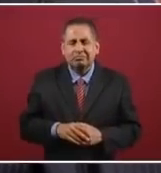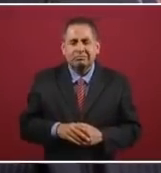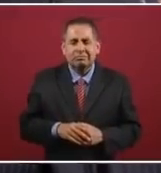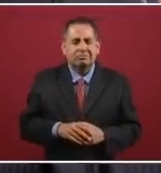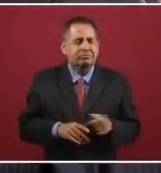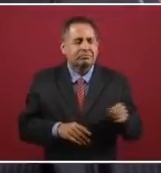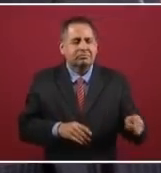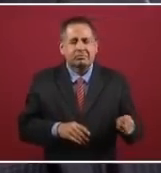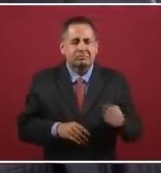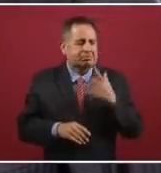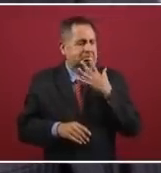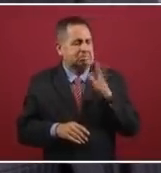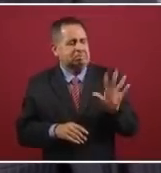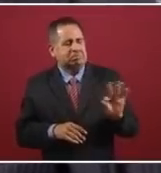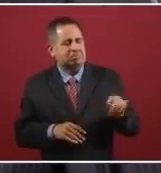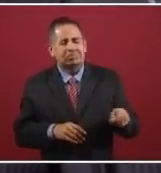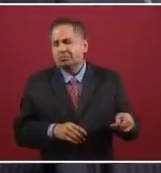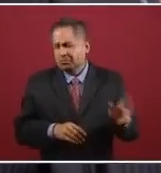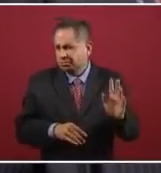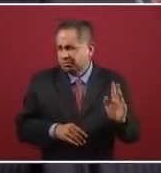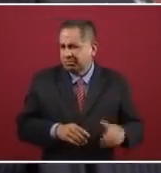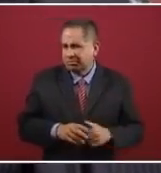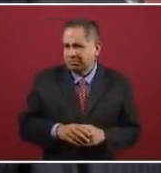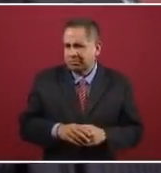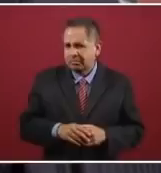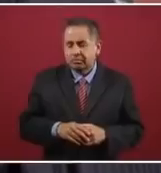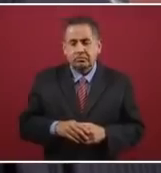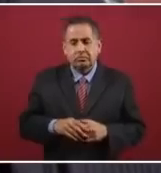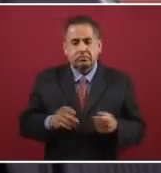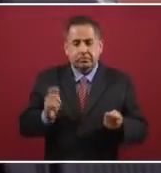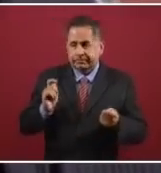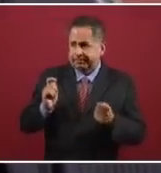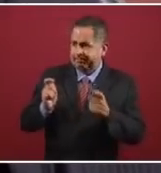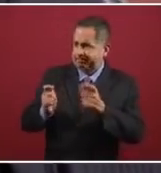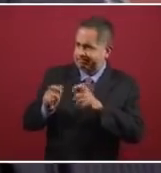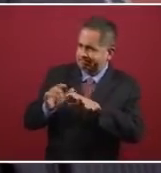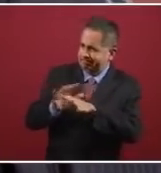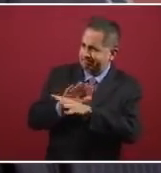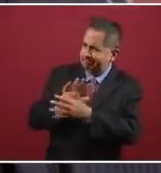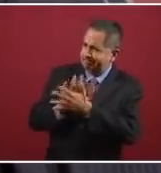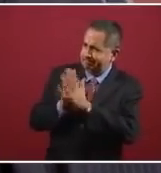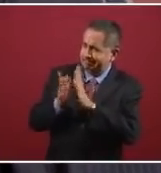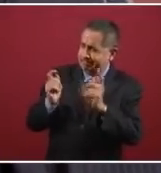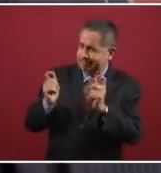No es poca cosa llevar a cabo una transformación